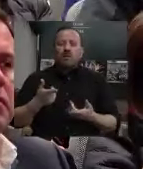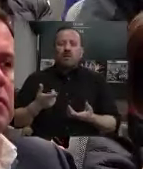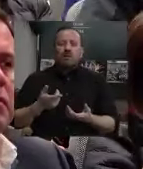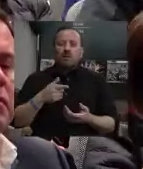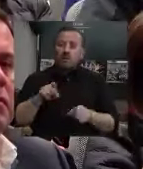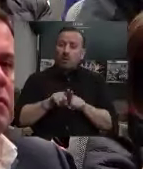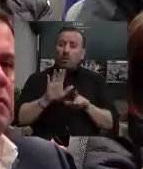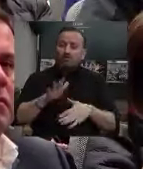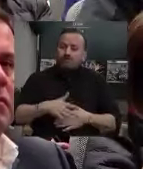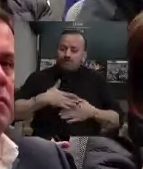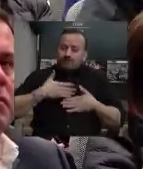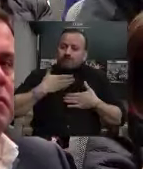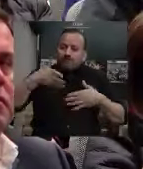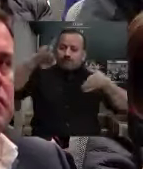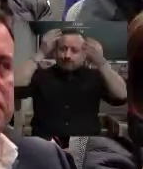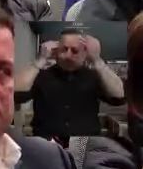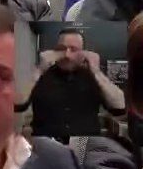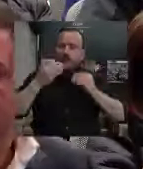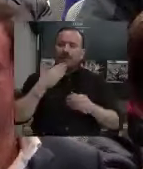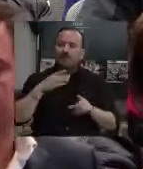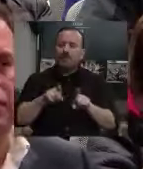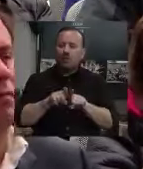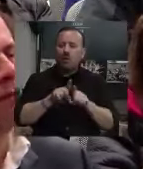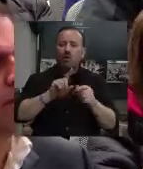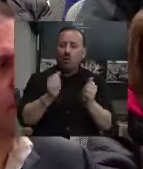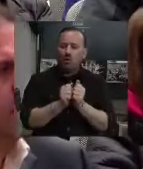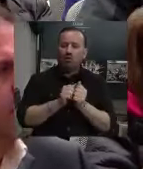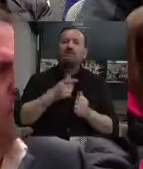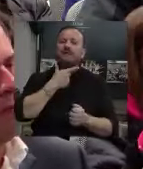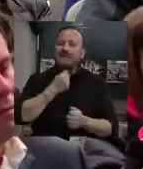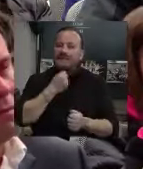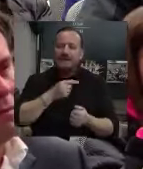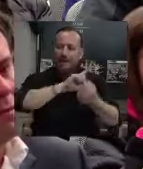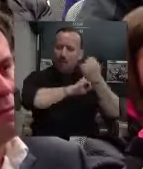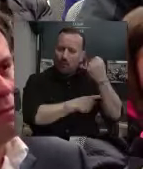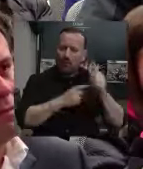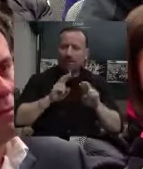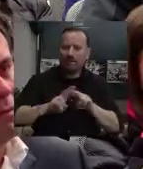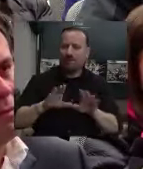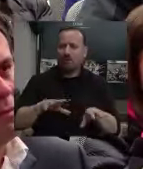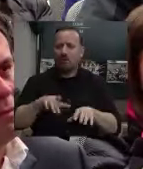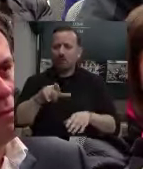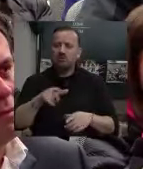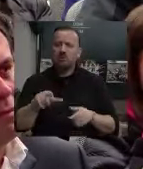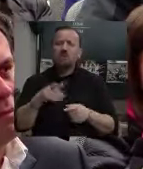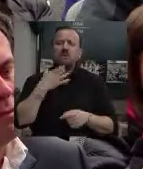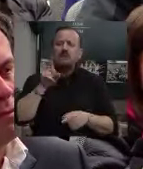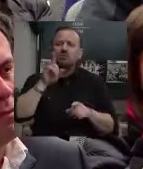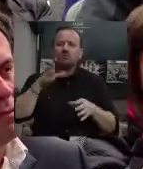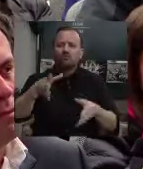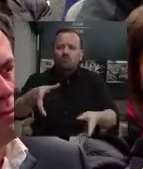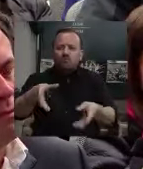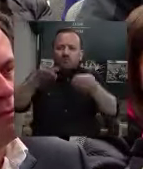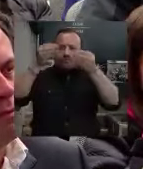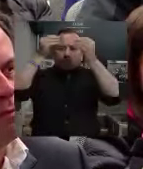la inspiración va con el con el querer y con el poder también de hacer las cosas Eh mi pregunta en sí para usted qué lo a usted Cuál es fue